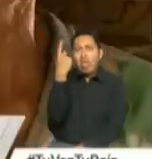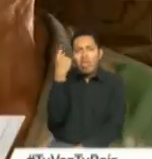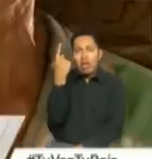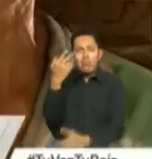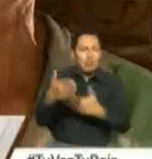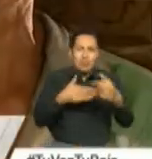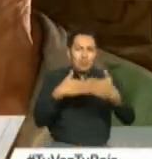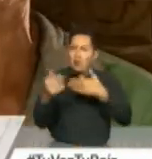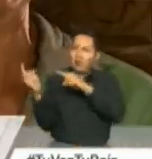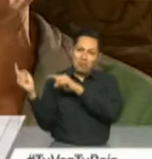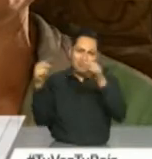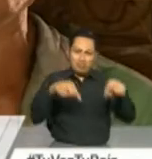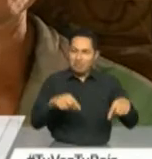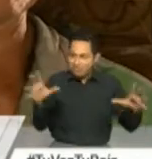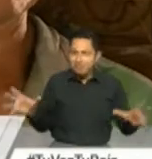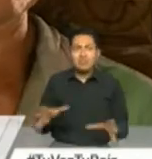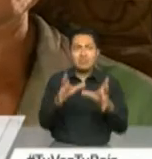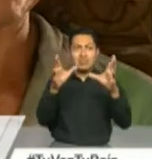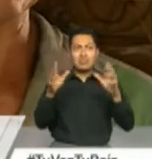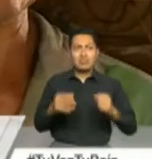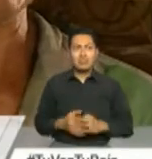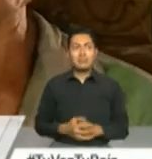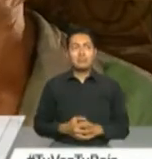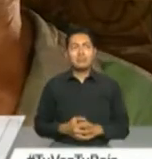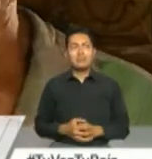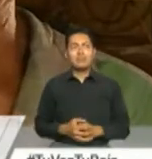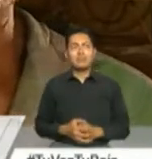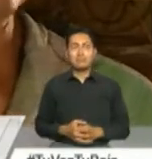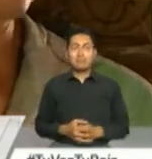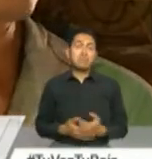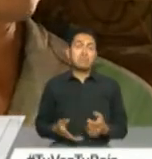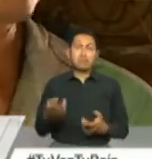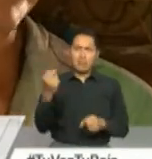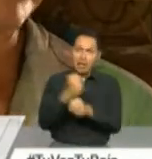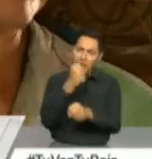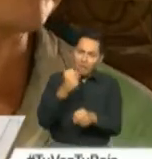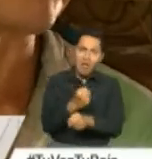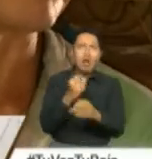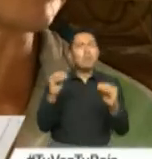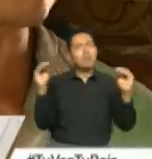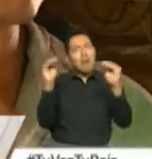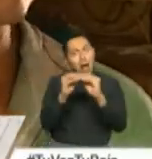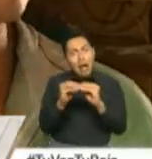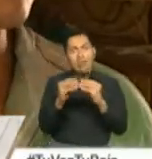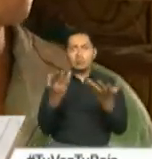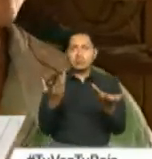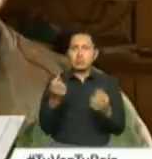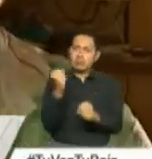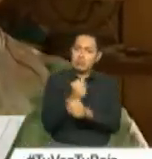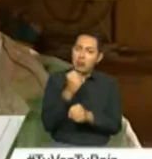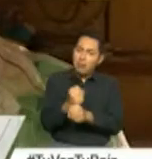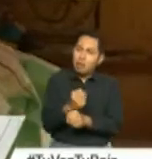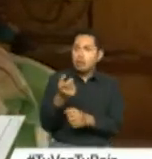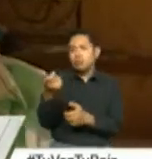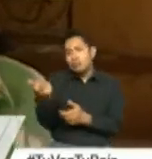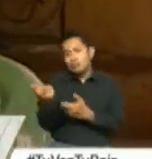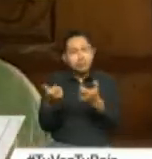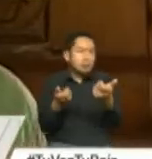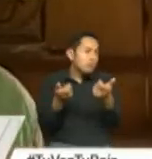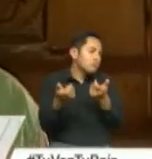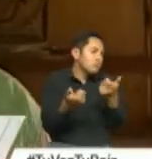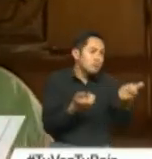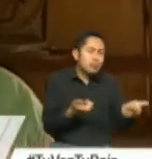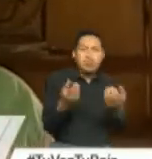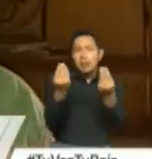vamos. Prácticamente uno ha tenido más empleo, ha tenido uno más trabajito para una cosita, otra, para